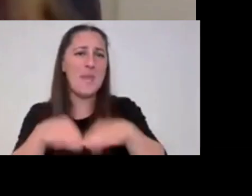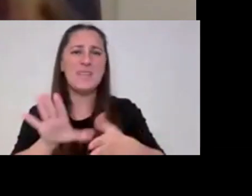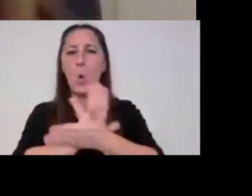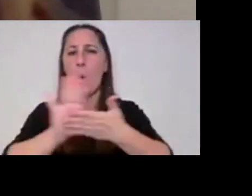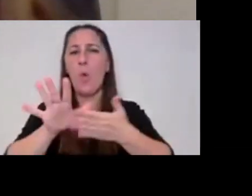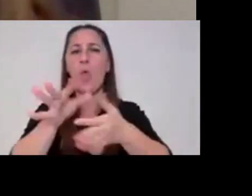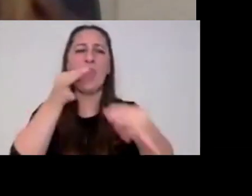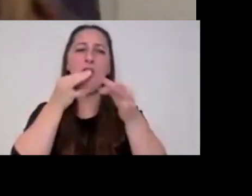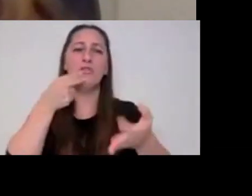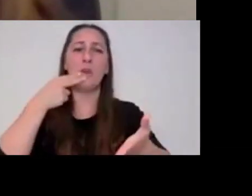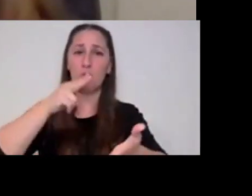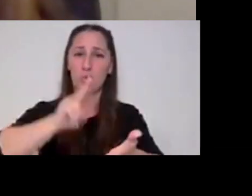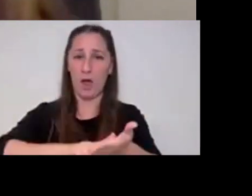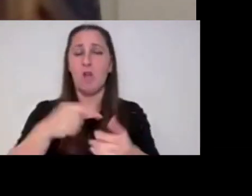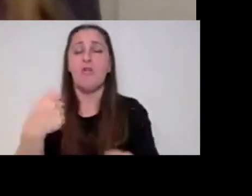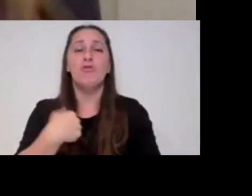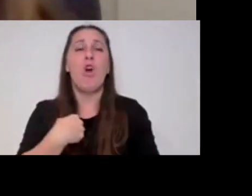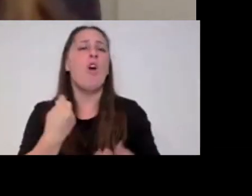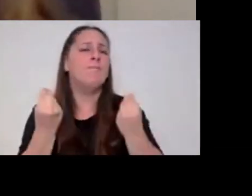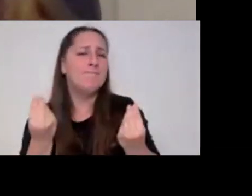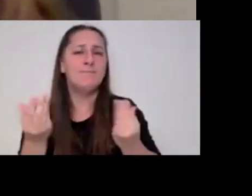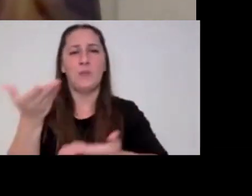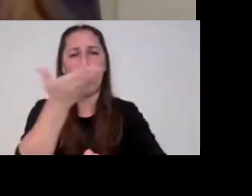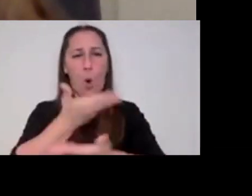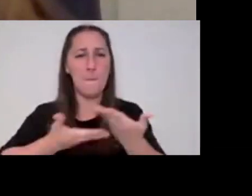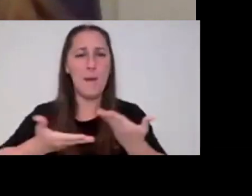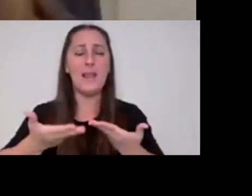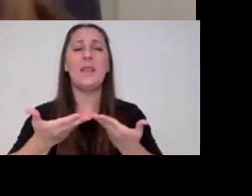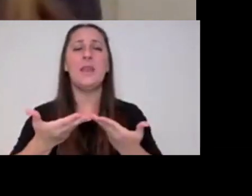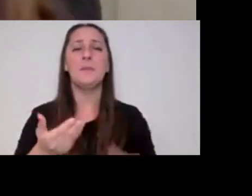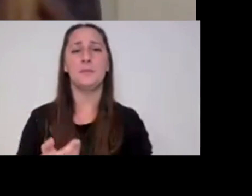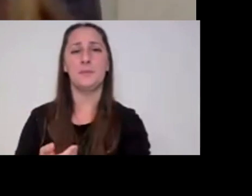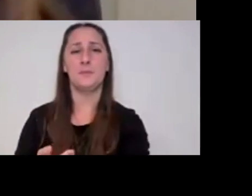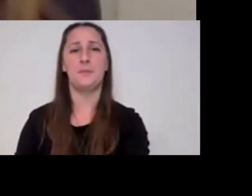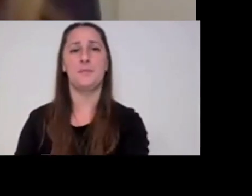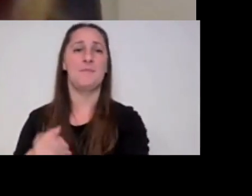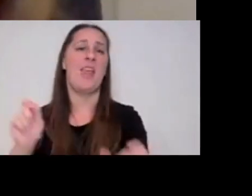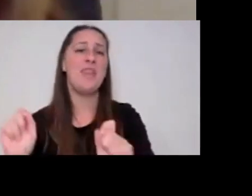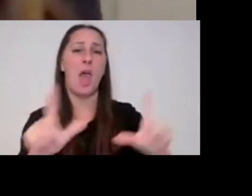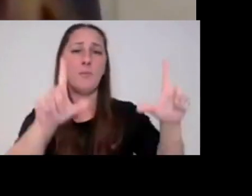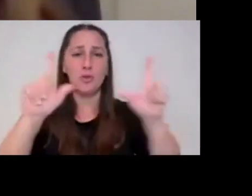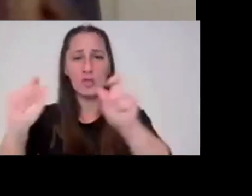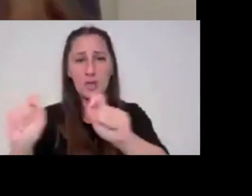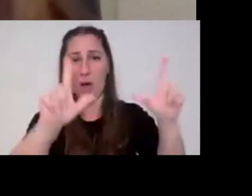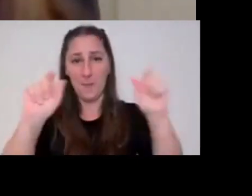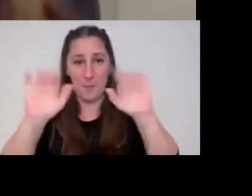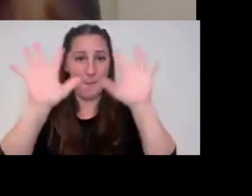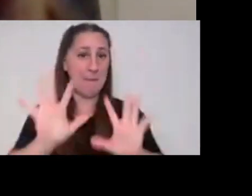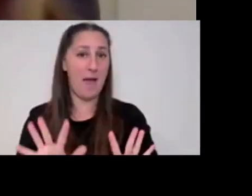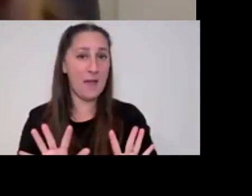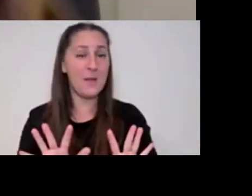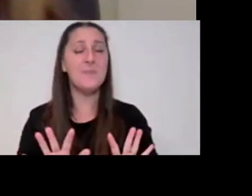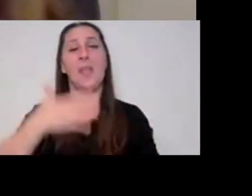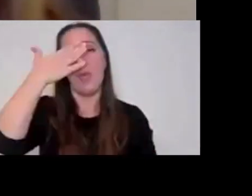nueva de Diálogos Tributarios. Yo lo que voy a hacer es compartirles una diapositiva que preparé y que luego los chicos